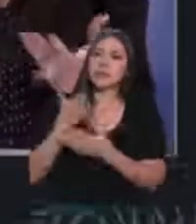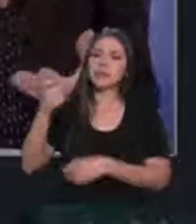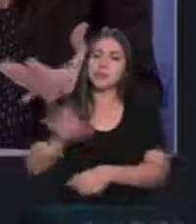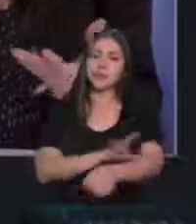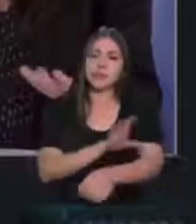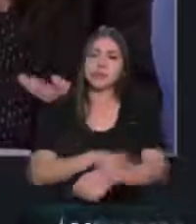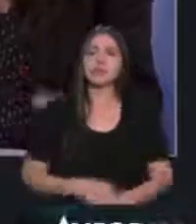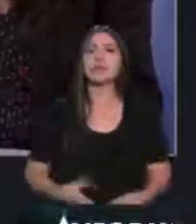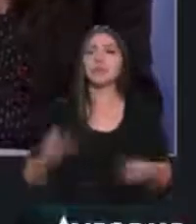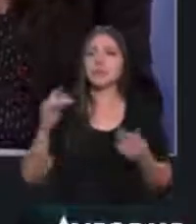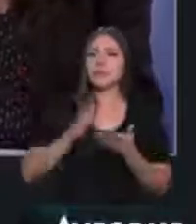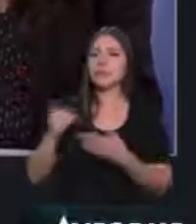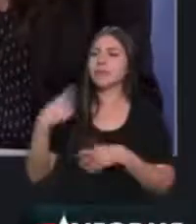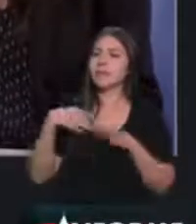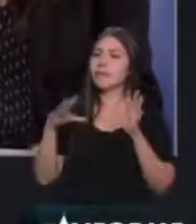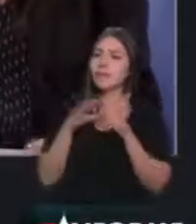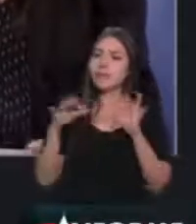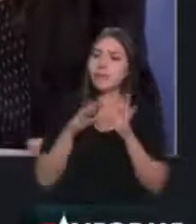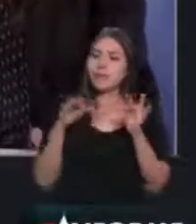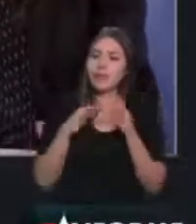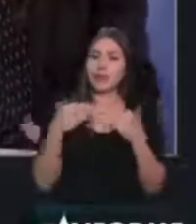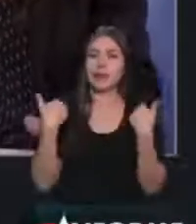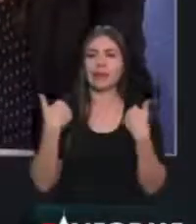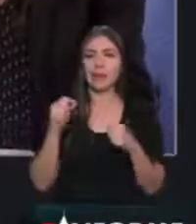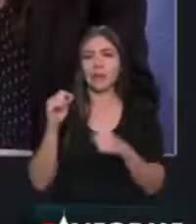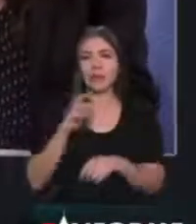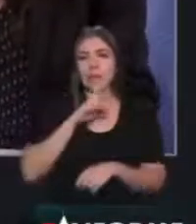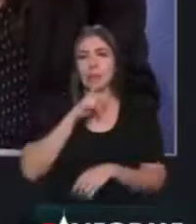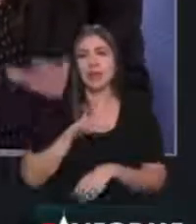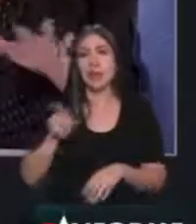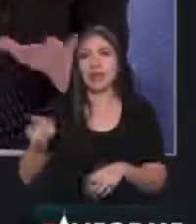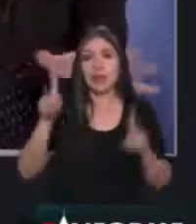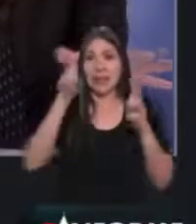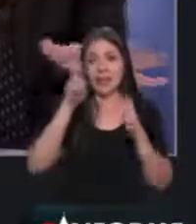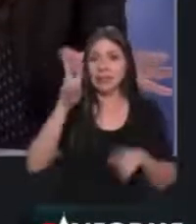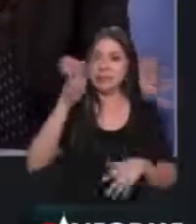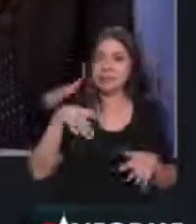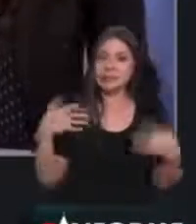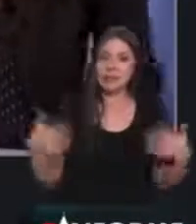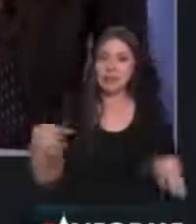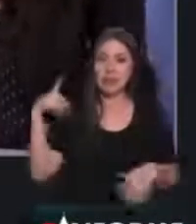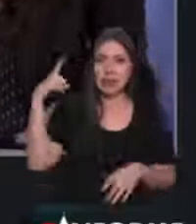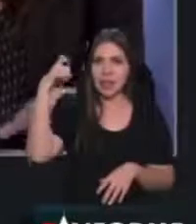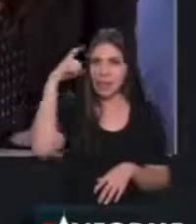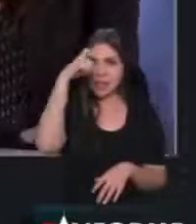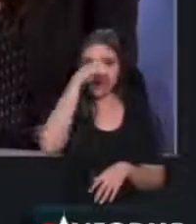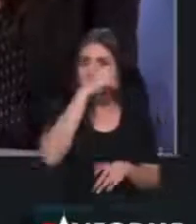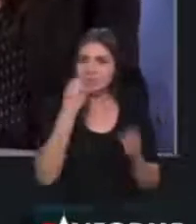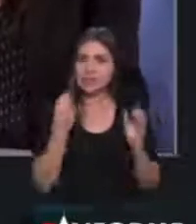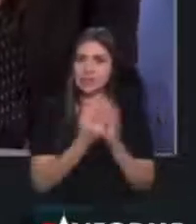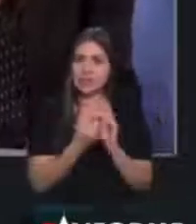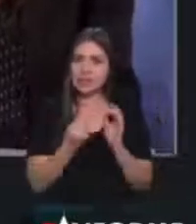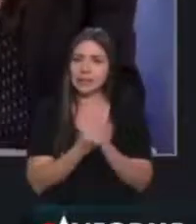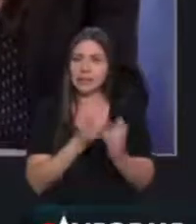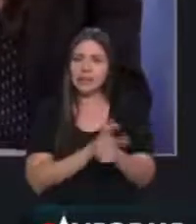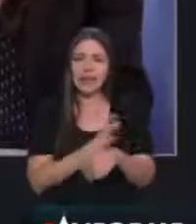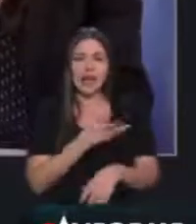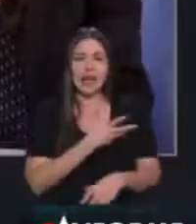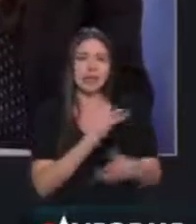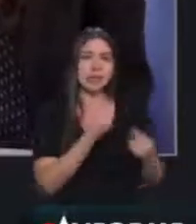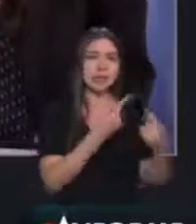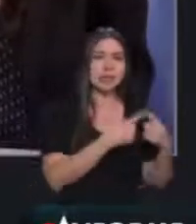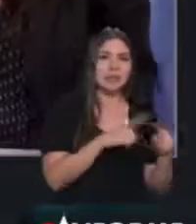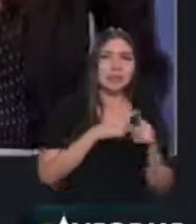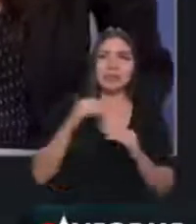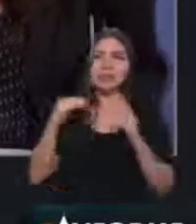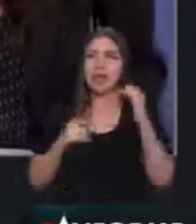ayudarnos a comprender un poco más. Es un tema muy técnico, muy complejo y además con varias variantes ahí que de